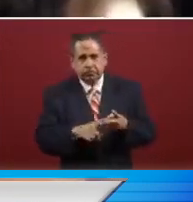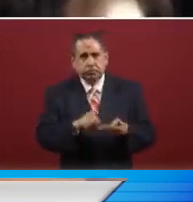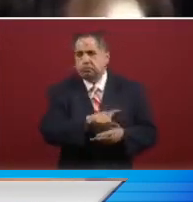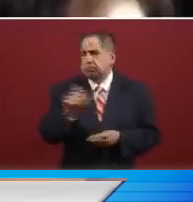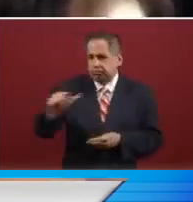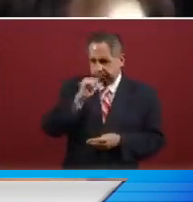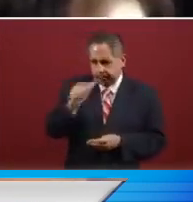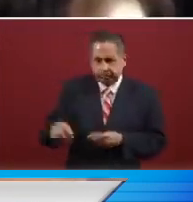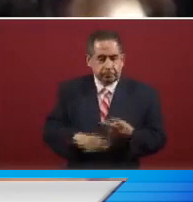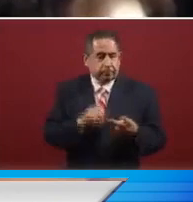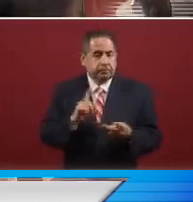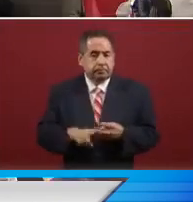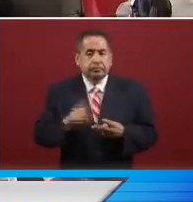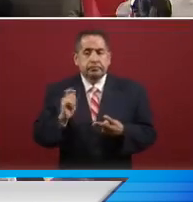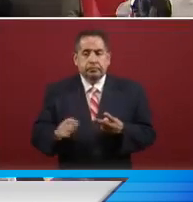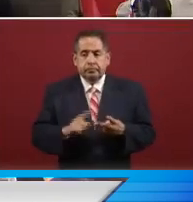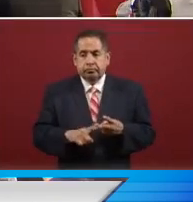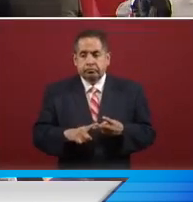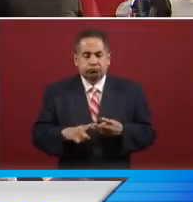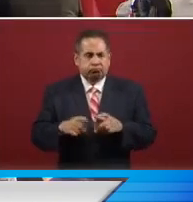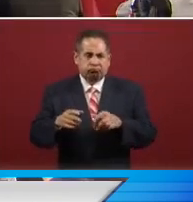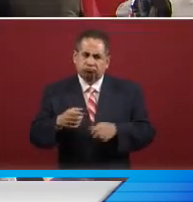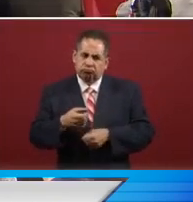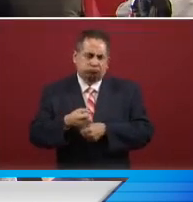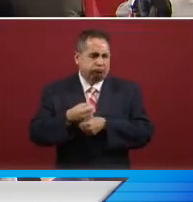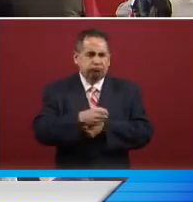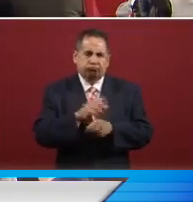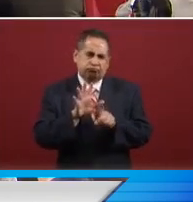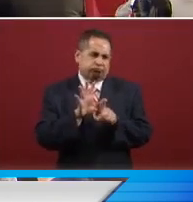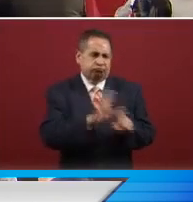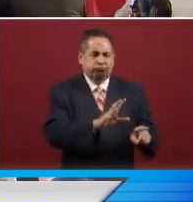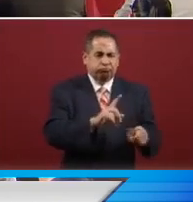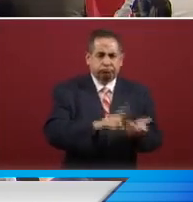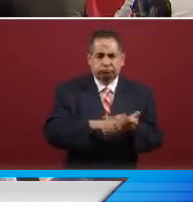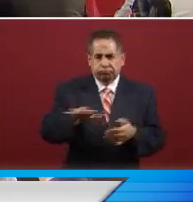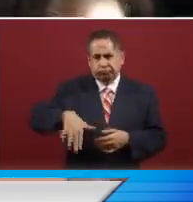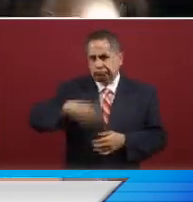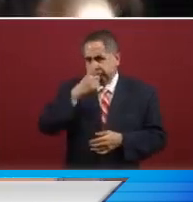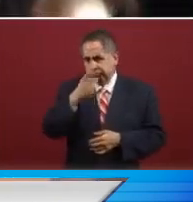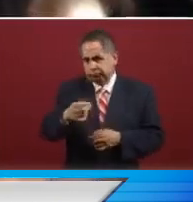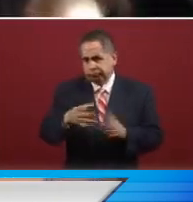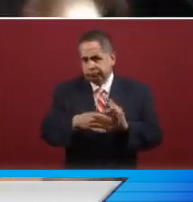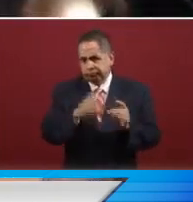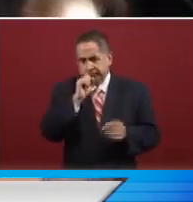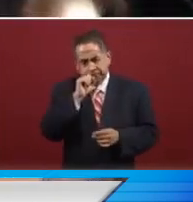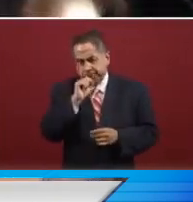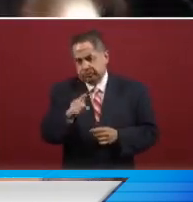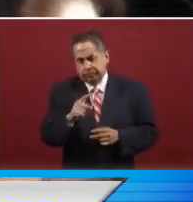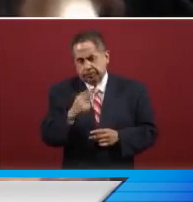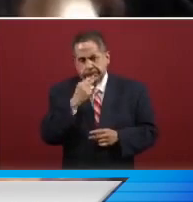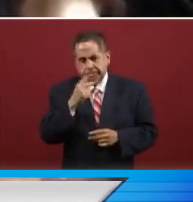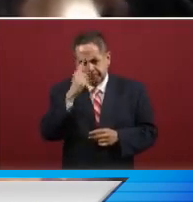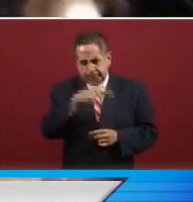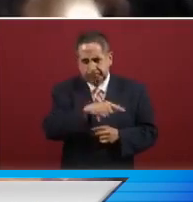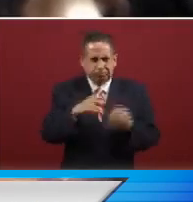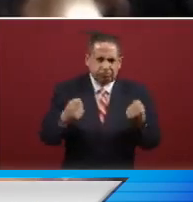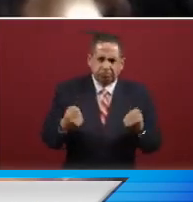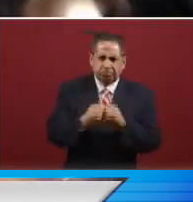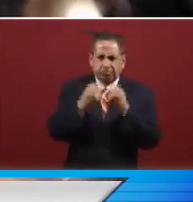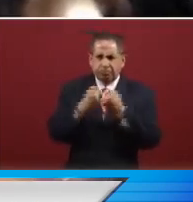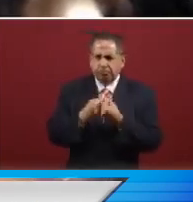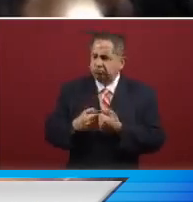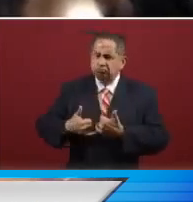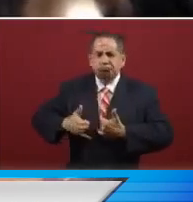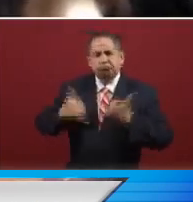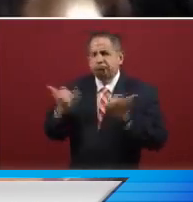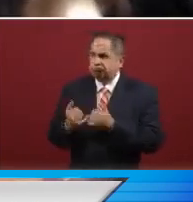de no aumentar el precio de las gasolinas, diésel y la luz en términos reales. No habrá gasolinazos, la eliminación del subsidio a la gasolina